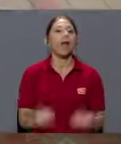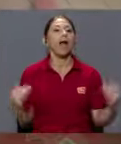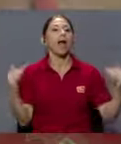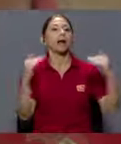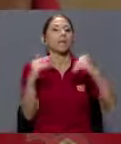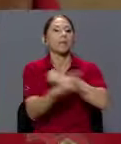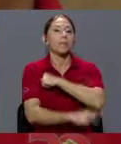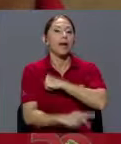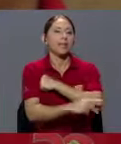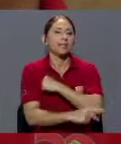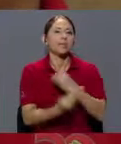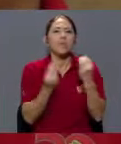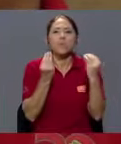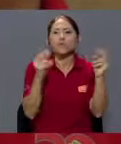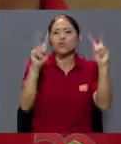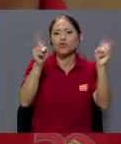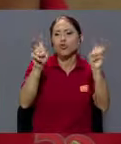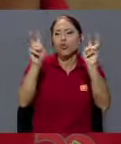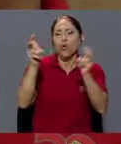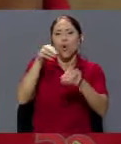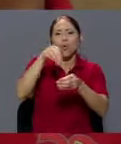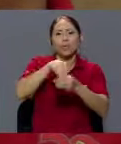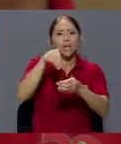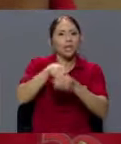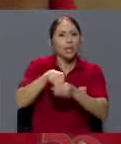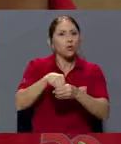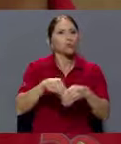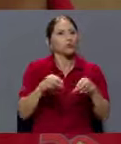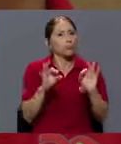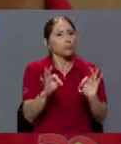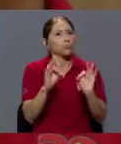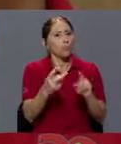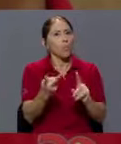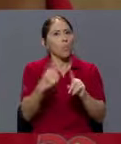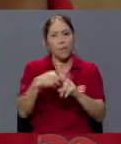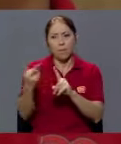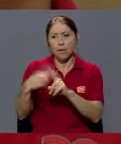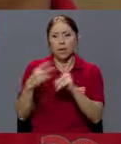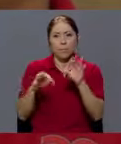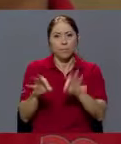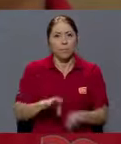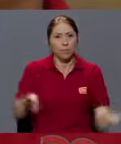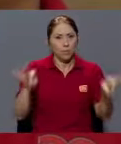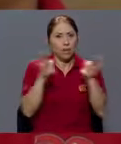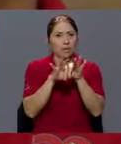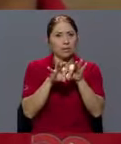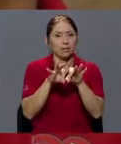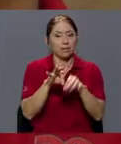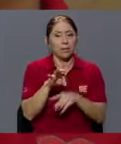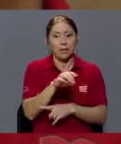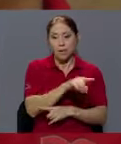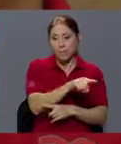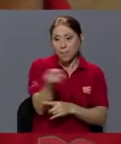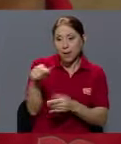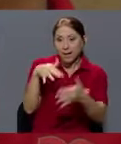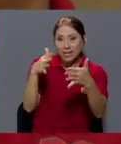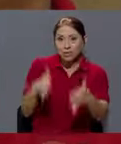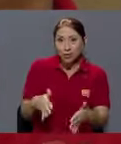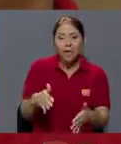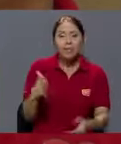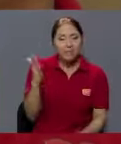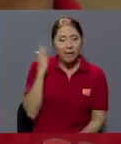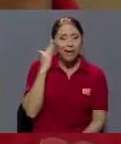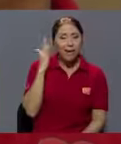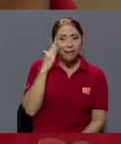muchos contenidos son realmente muy aplicables y son muy importantes para que el estudiante cree conciencia a